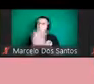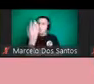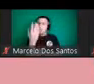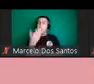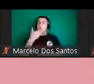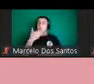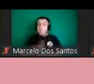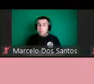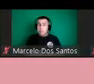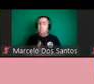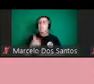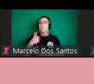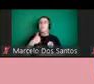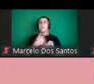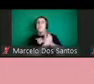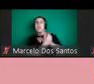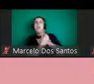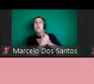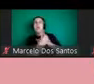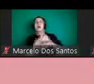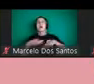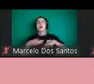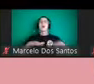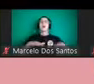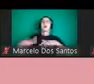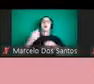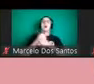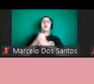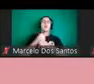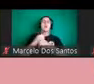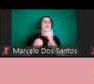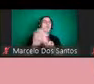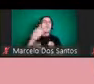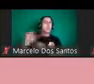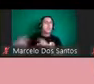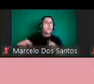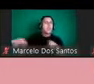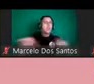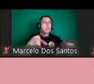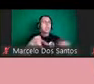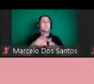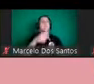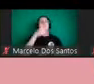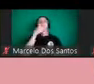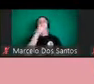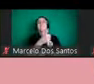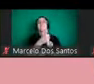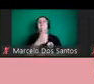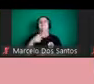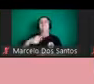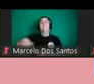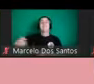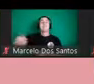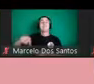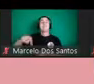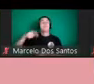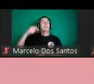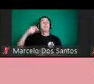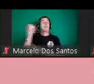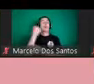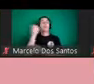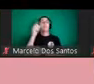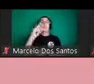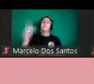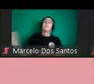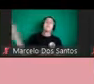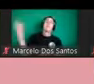o regresamos todos. Entonces, eso tenemos que, esas condiciones, estos elementos tenemos que pensar, hacer como una preparación